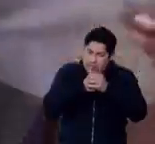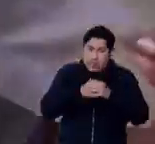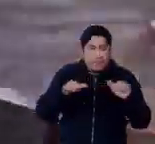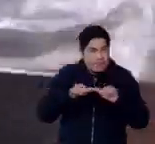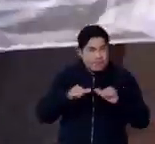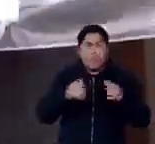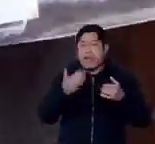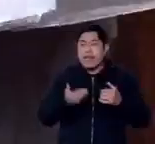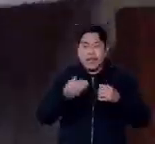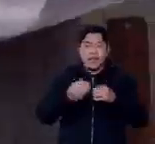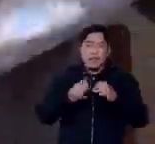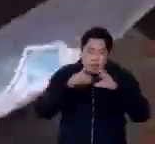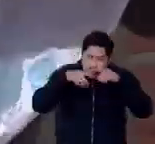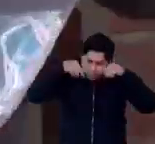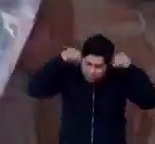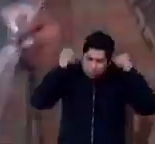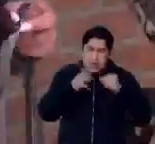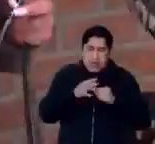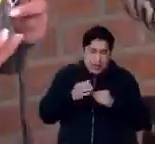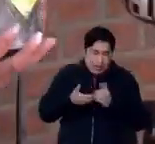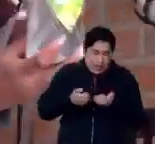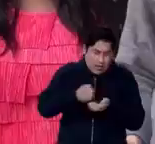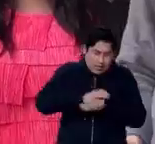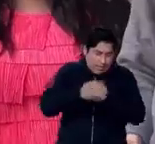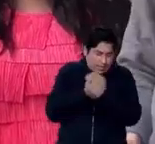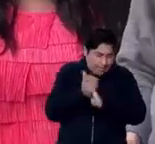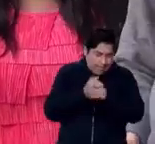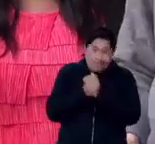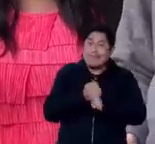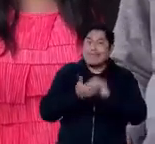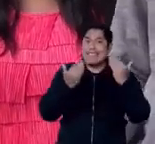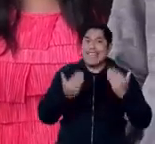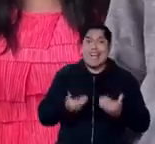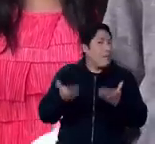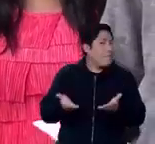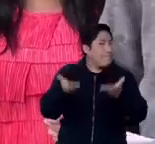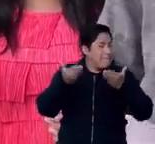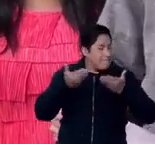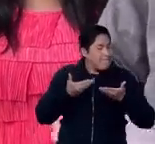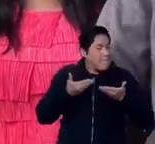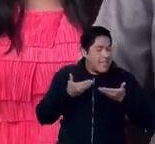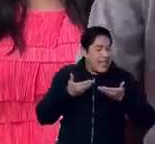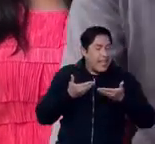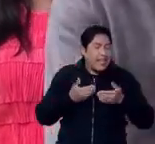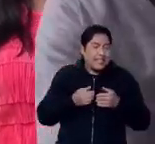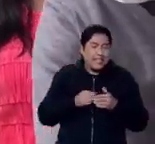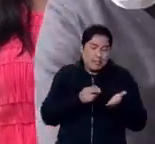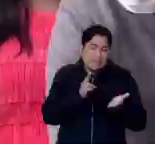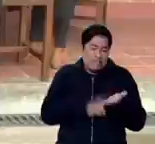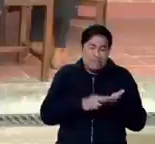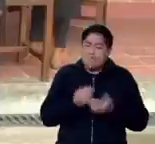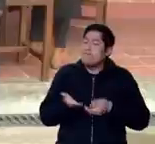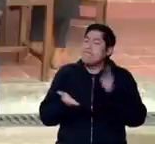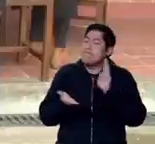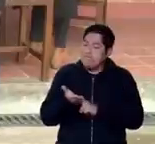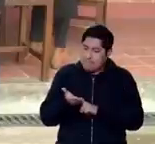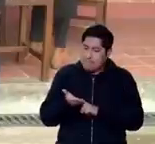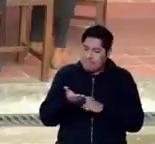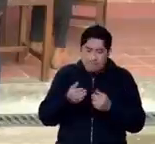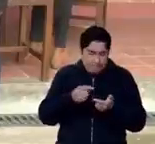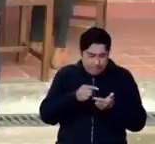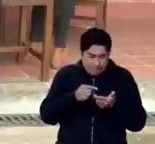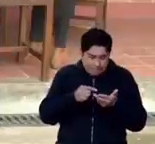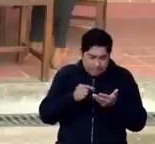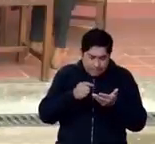del notario electoral habrán barbijos y también alcohol en gel. Ahora me tienen que entregar el recibo de los materiales. Una vez